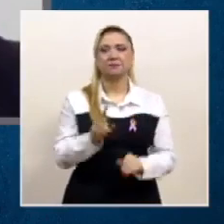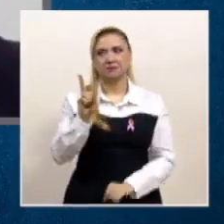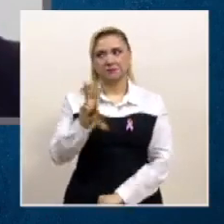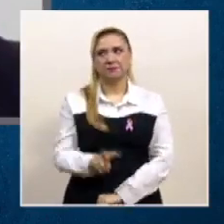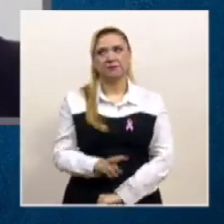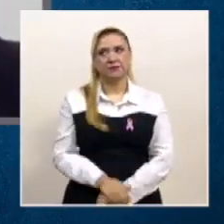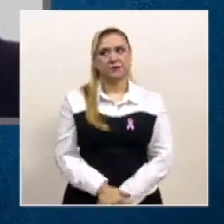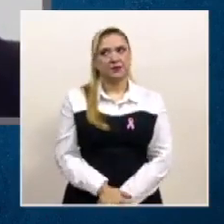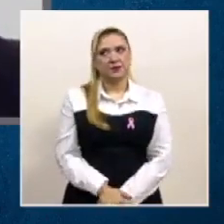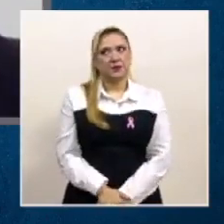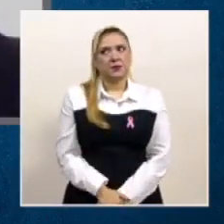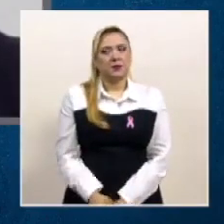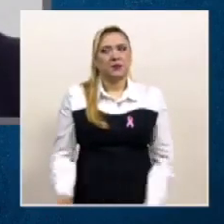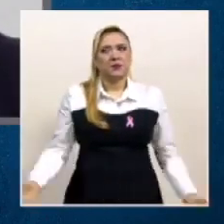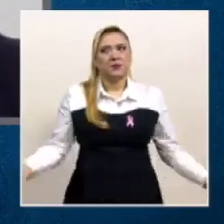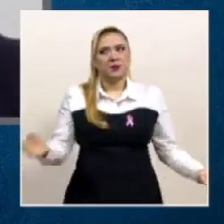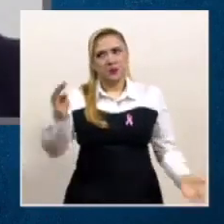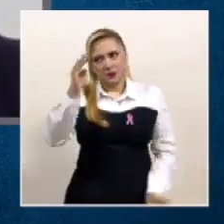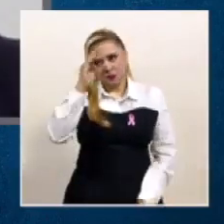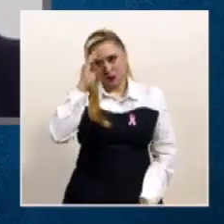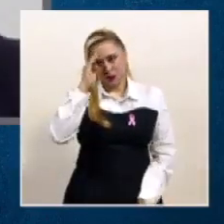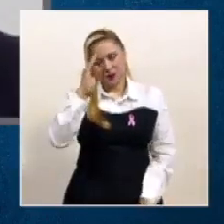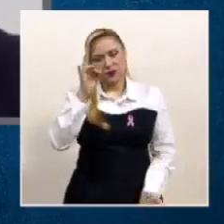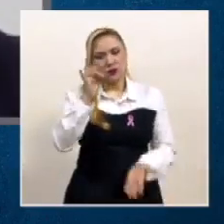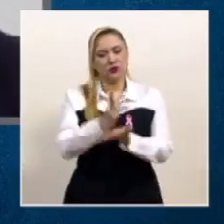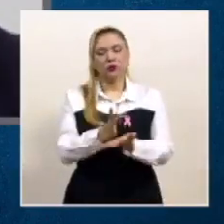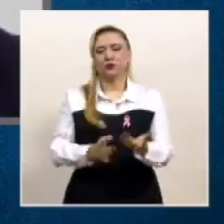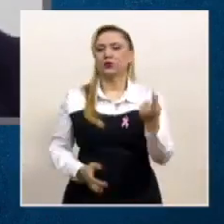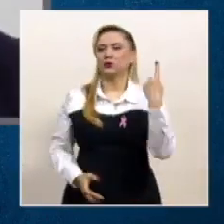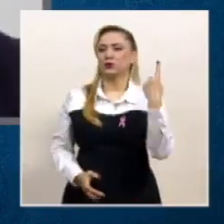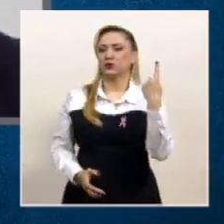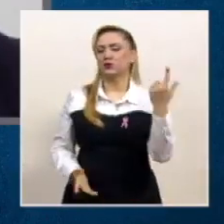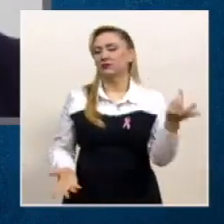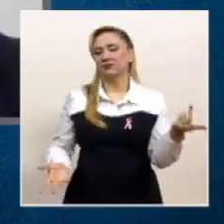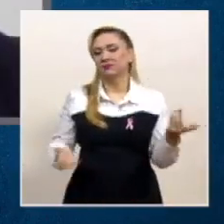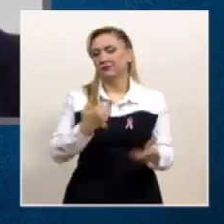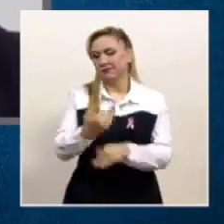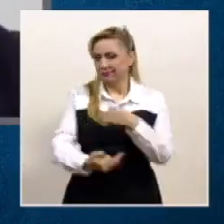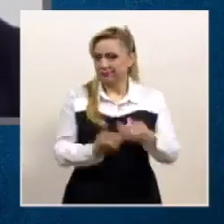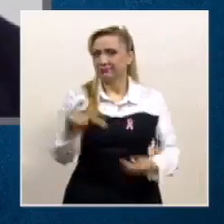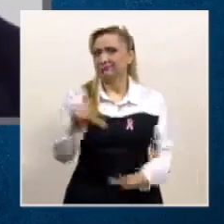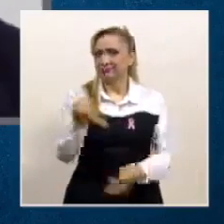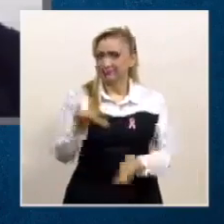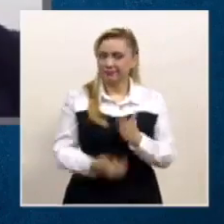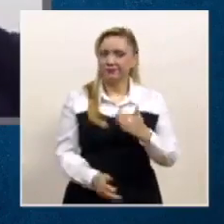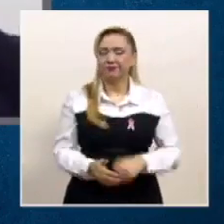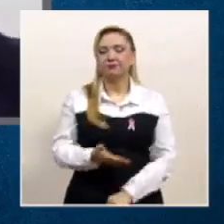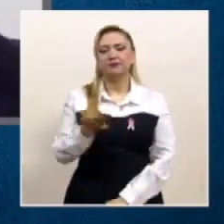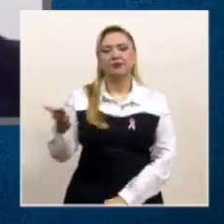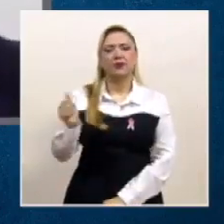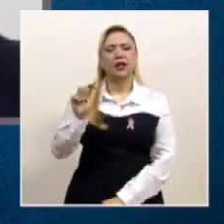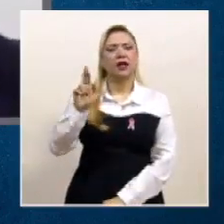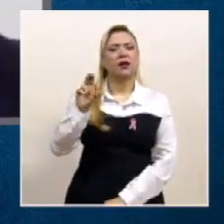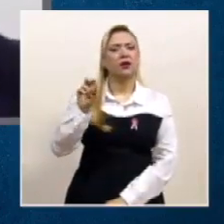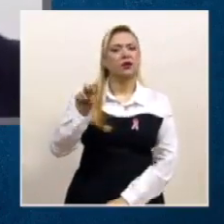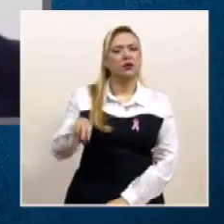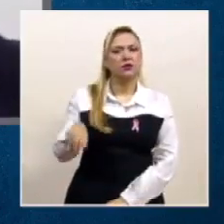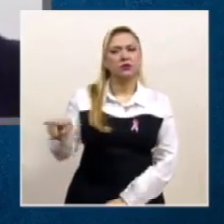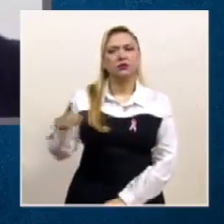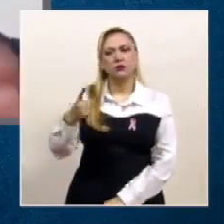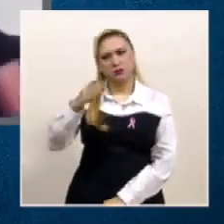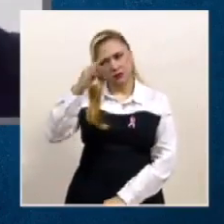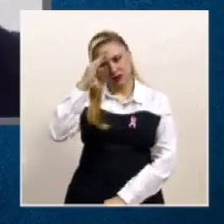no es una cara, no es una moneda de una sola cara. Aarón, ¿qué nos puedes decir sobre los desafíos,